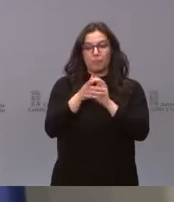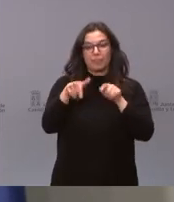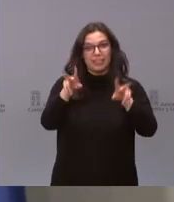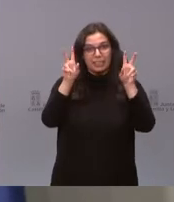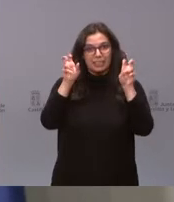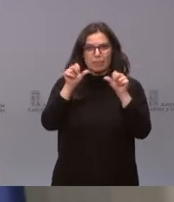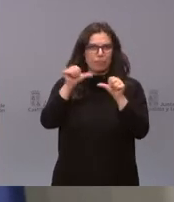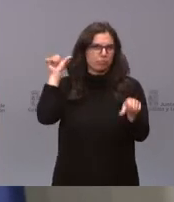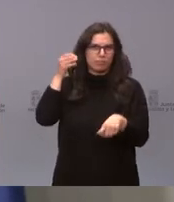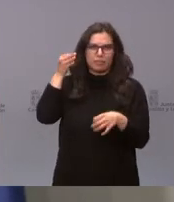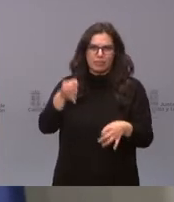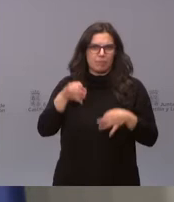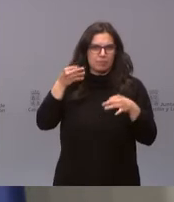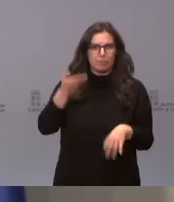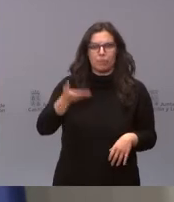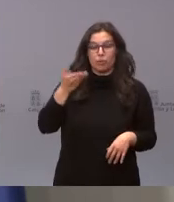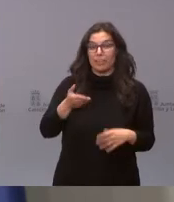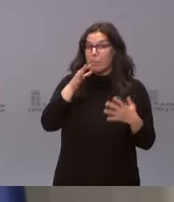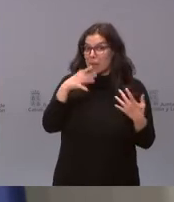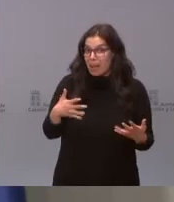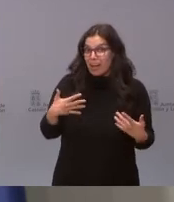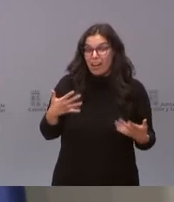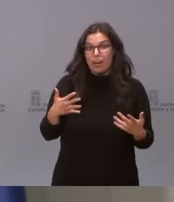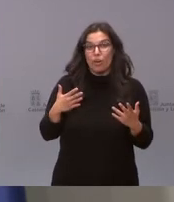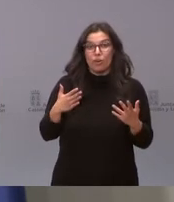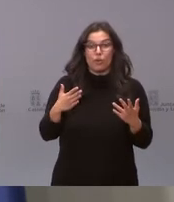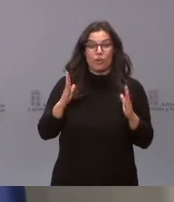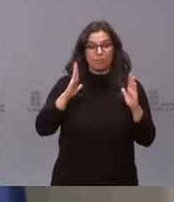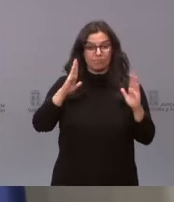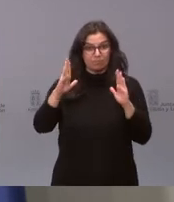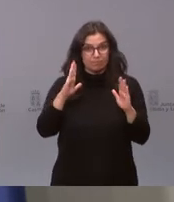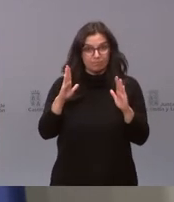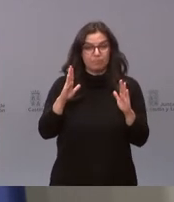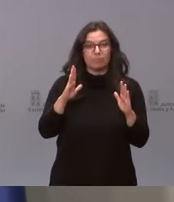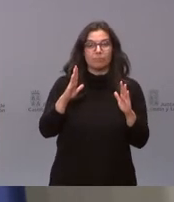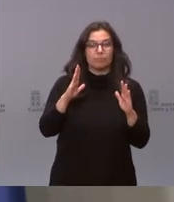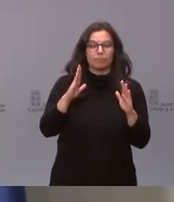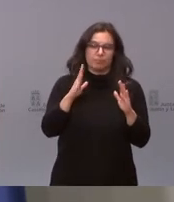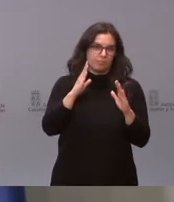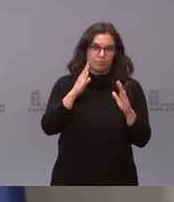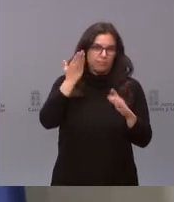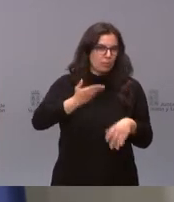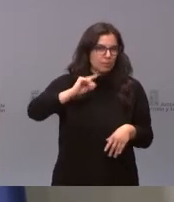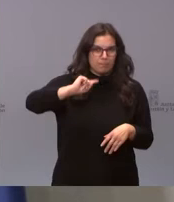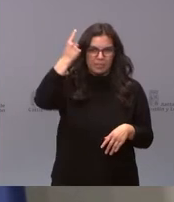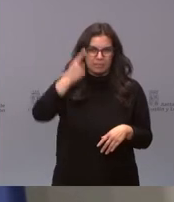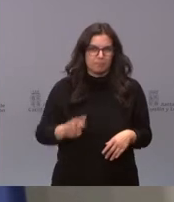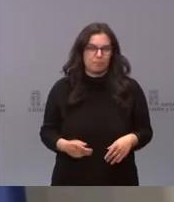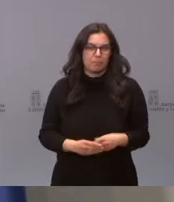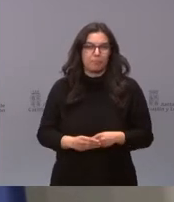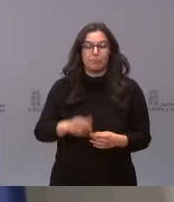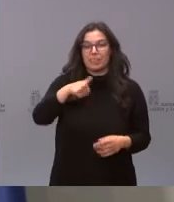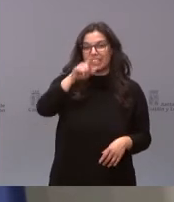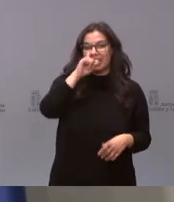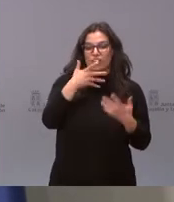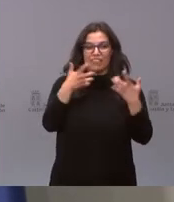tenido importancia pero desde luego nunca ha tenido tanta importancia como en estos en estos momentos este año el lema